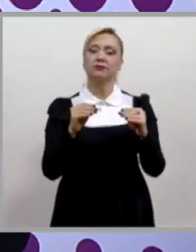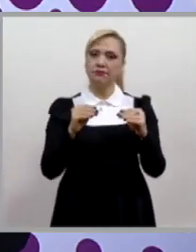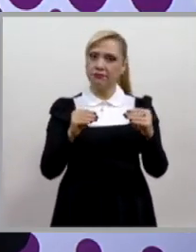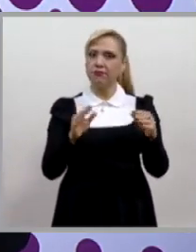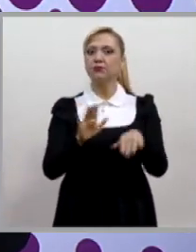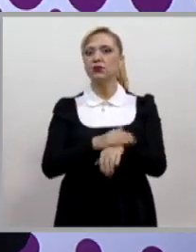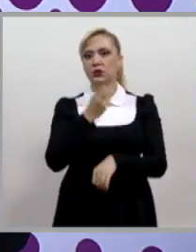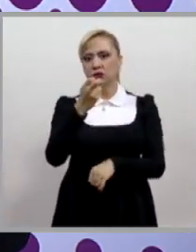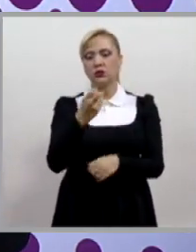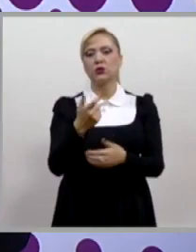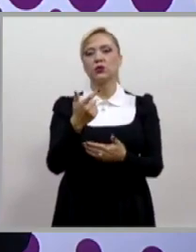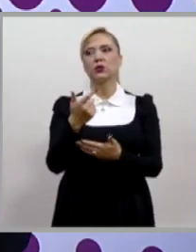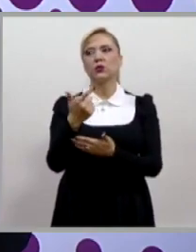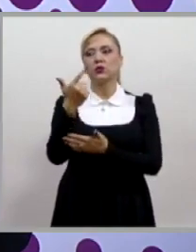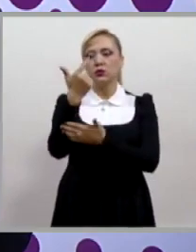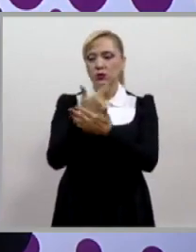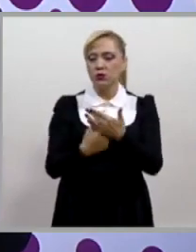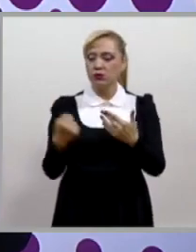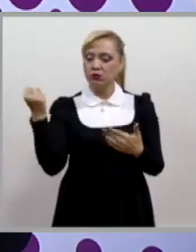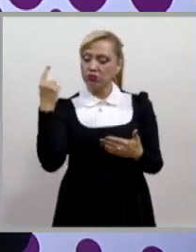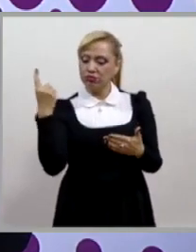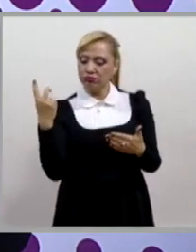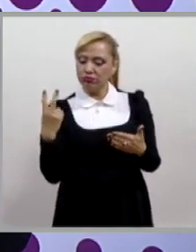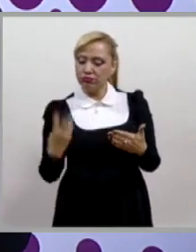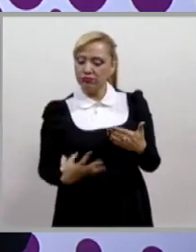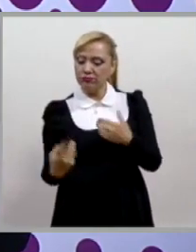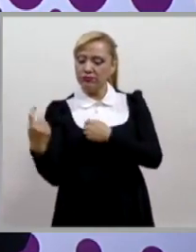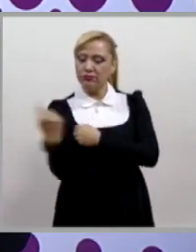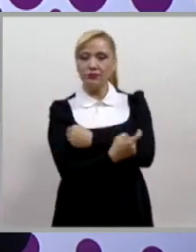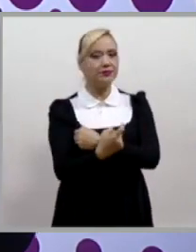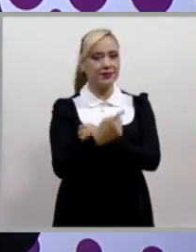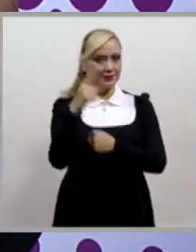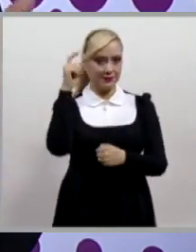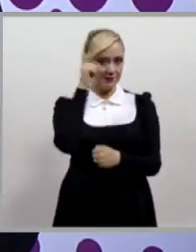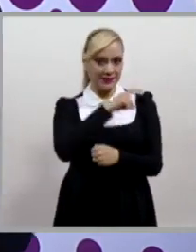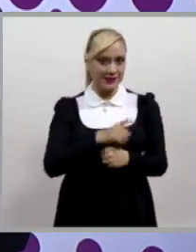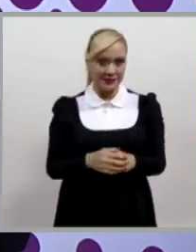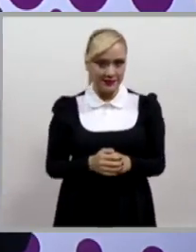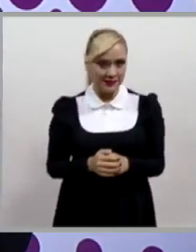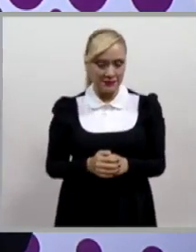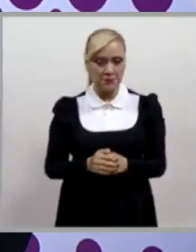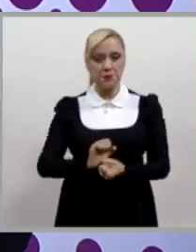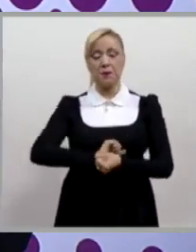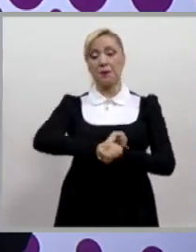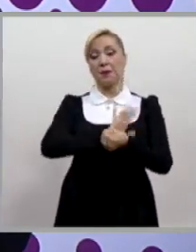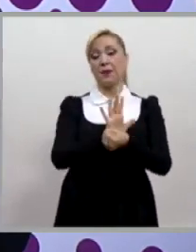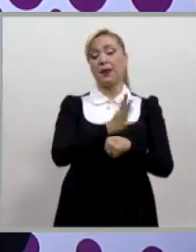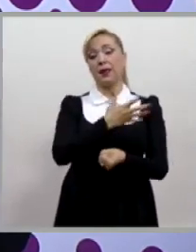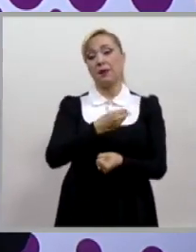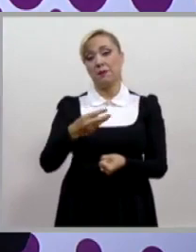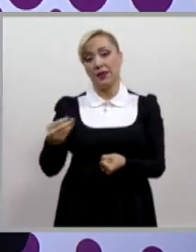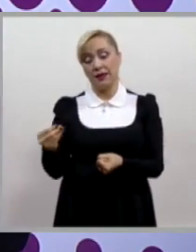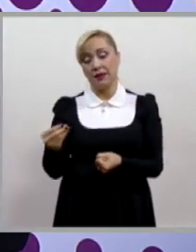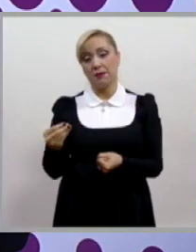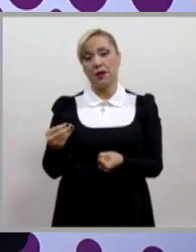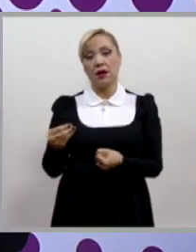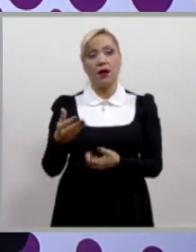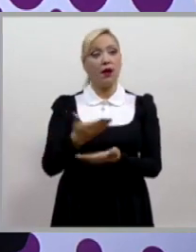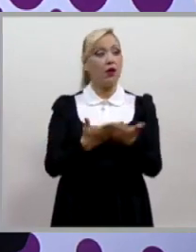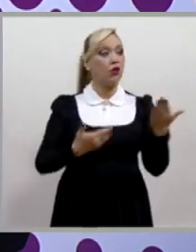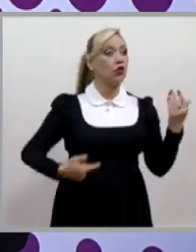en numeritos o en cosas mecánicas que puedan automatizarse. Con la pandemia, la curva de